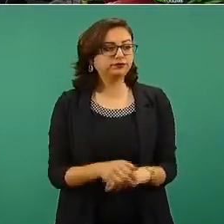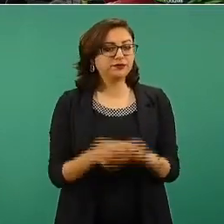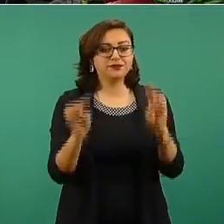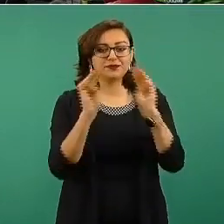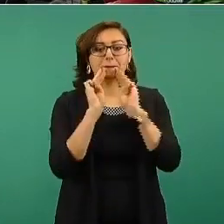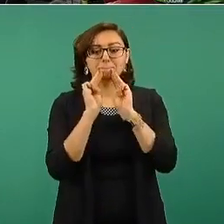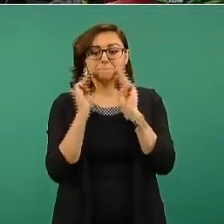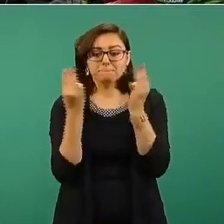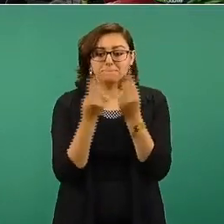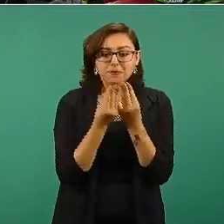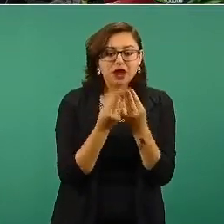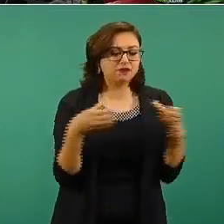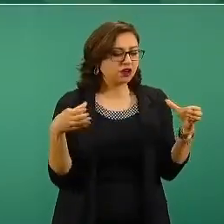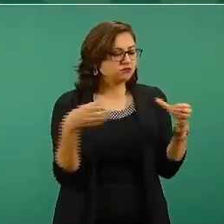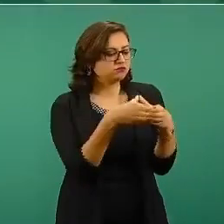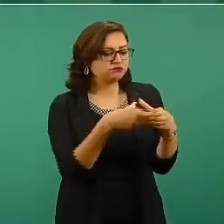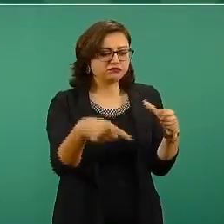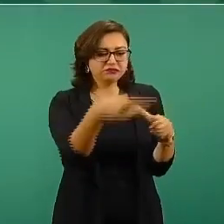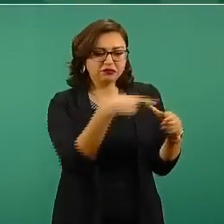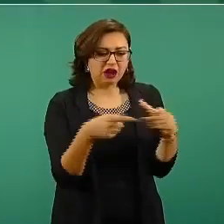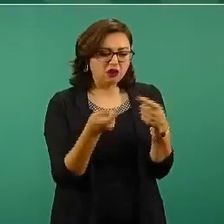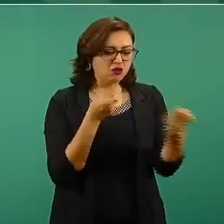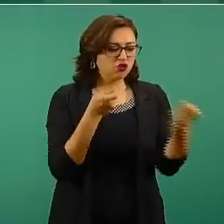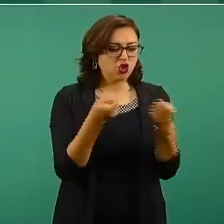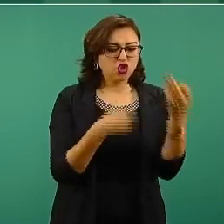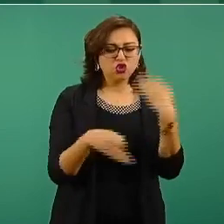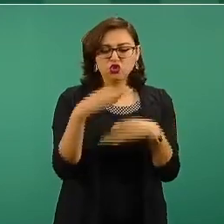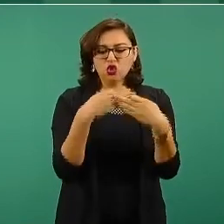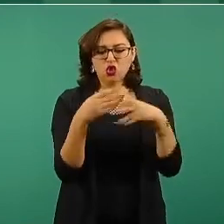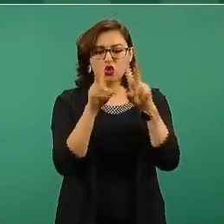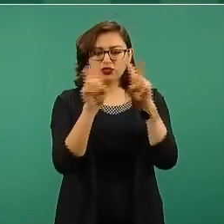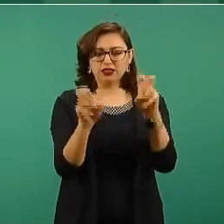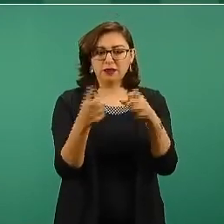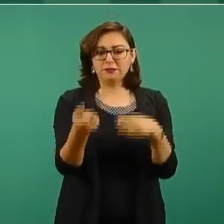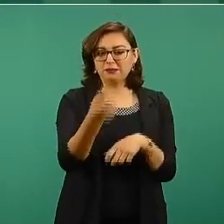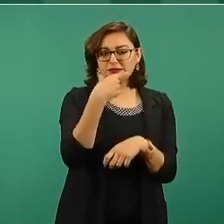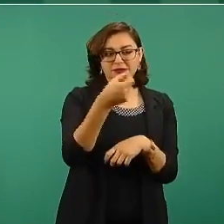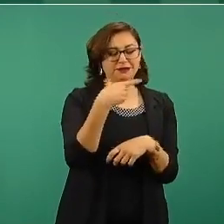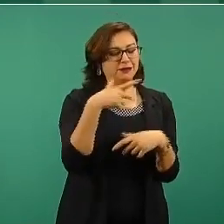lo relacionado con la compra de los medicamentos. Impresionante,